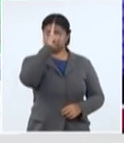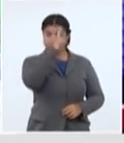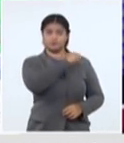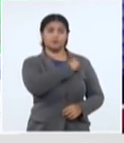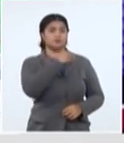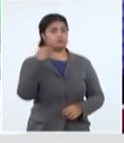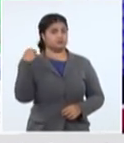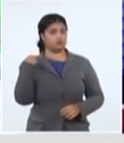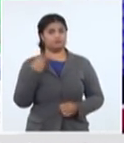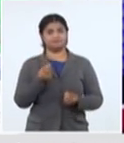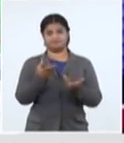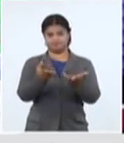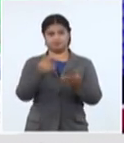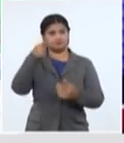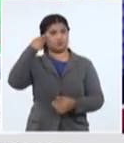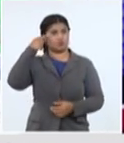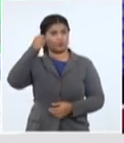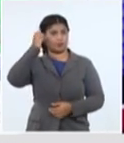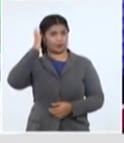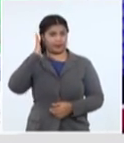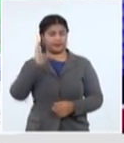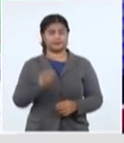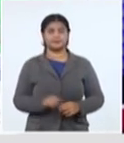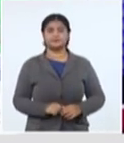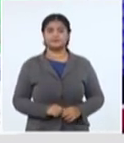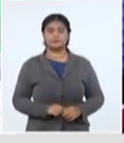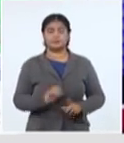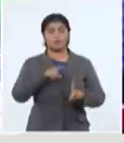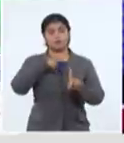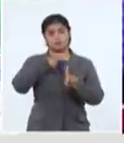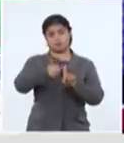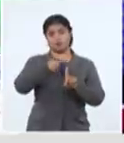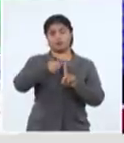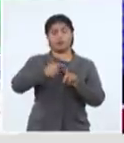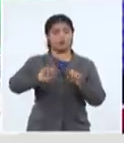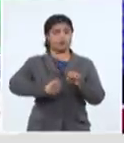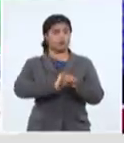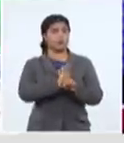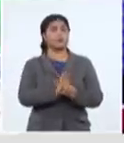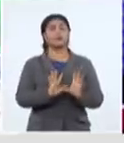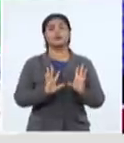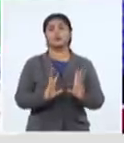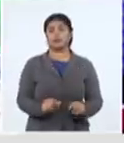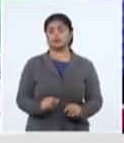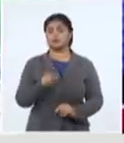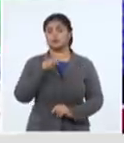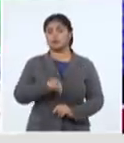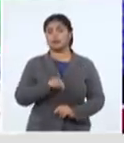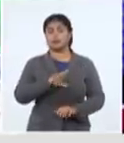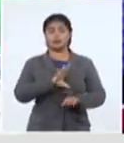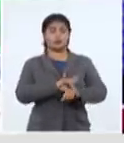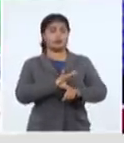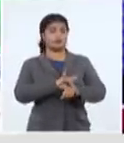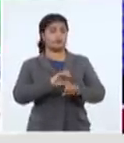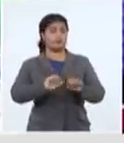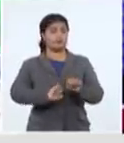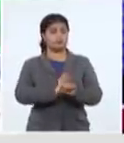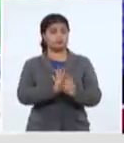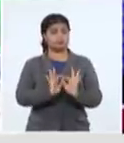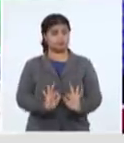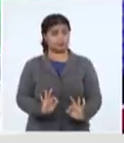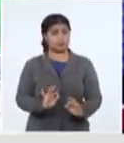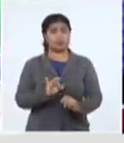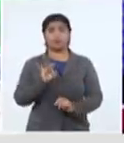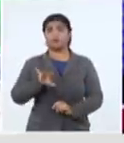realmente la tasa de incidencia de casos confirmados de COVID-19 en estos